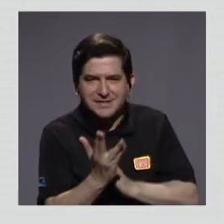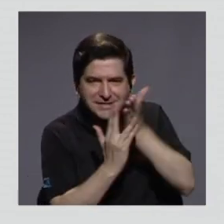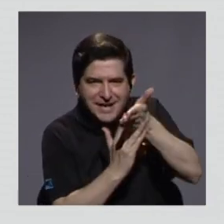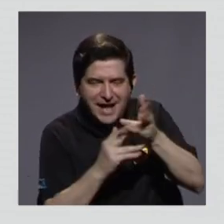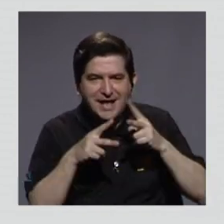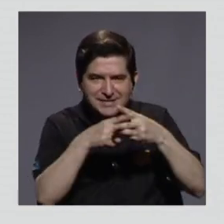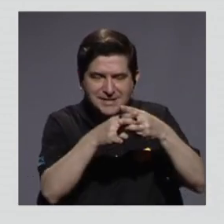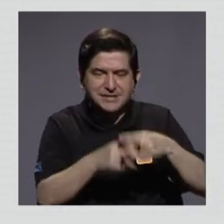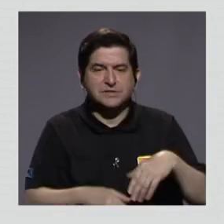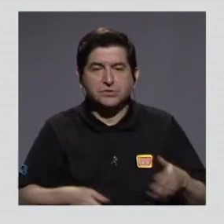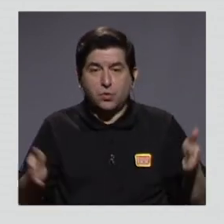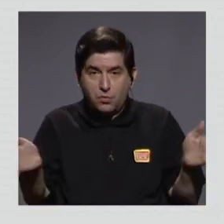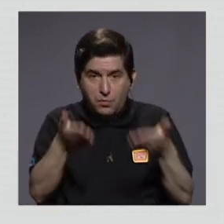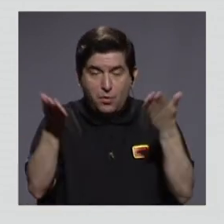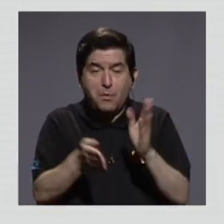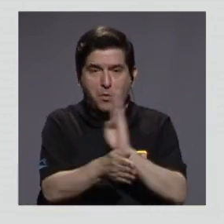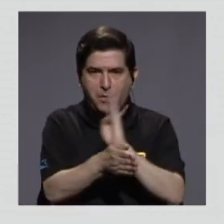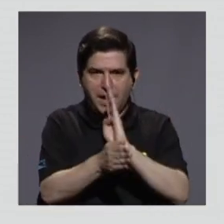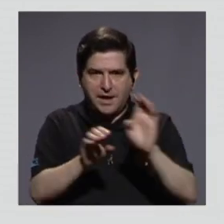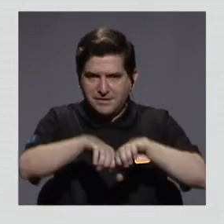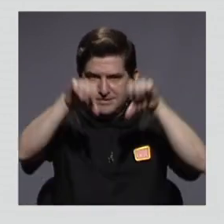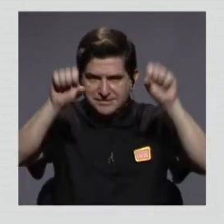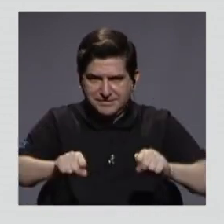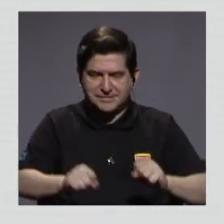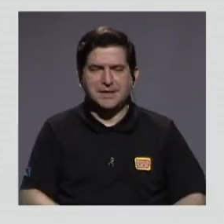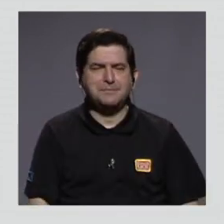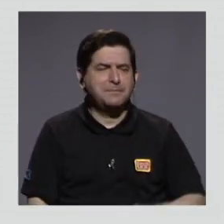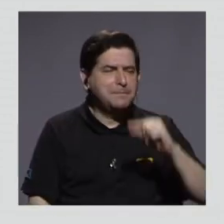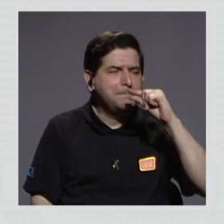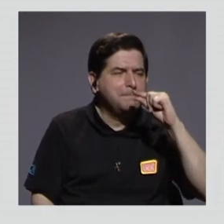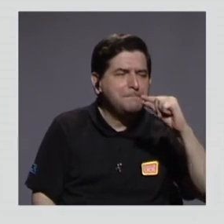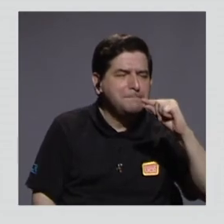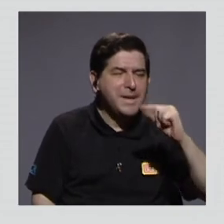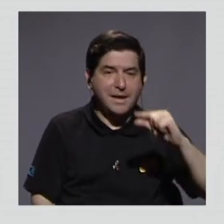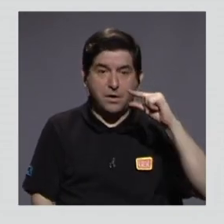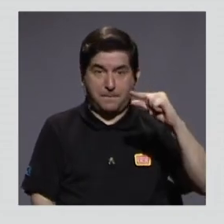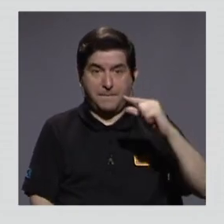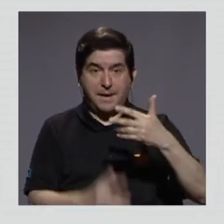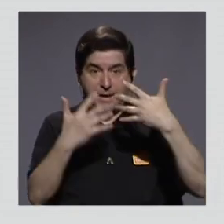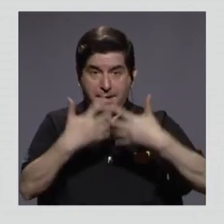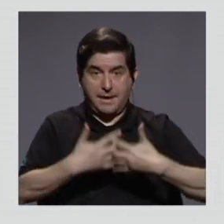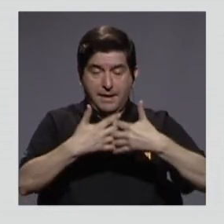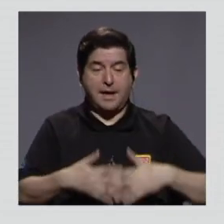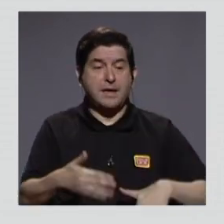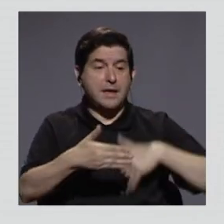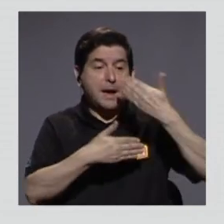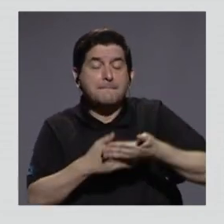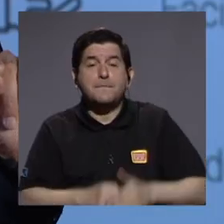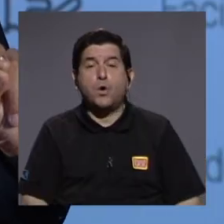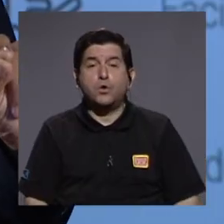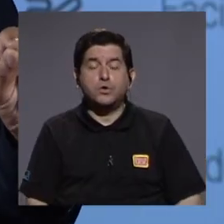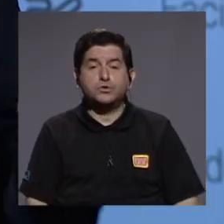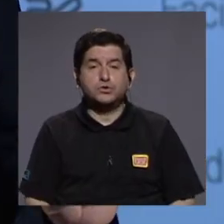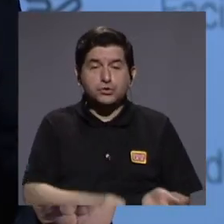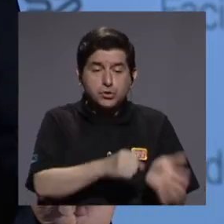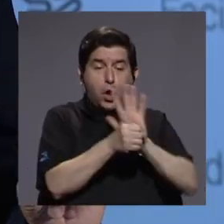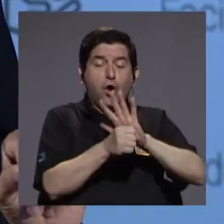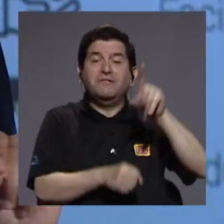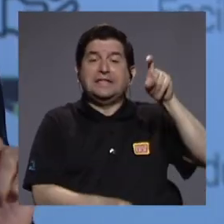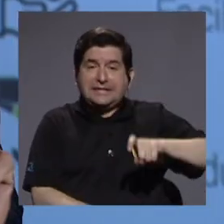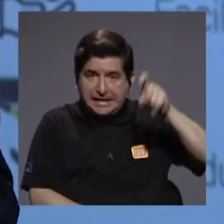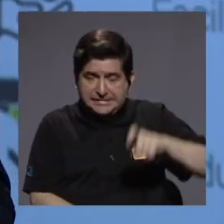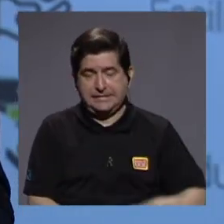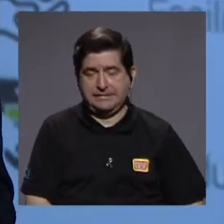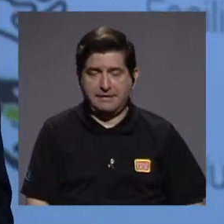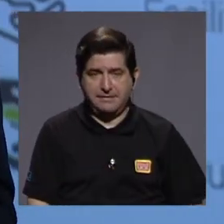bancarización pues las las micro y pequeñas empresas especialmente una época post cobit van a requerir